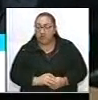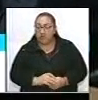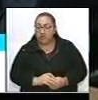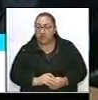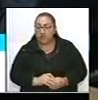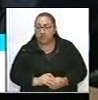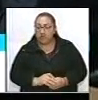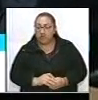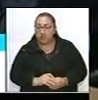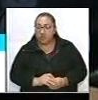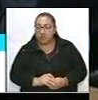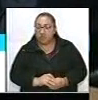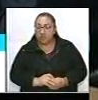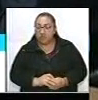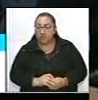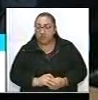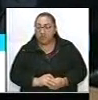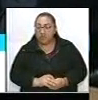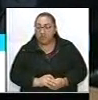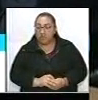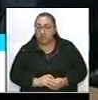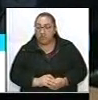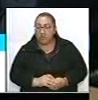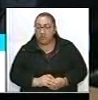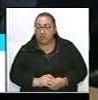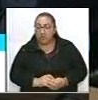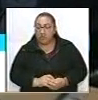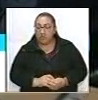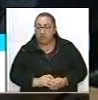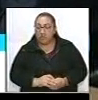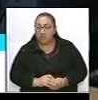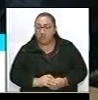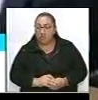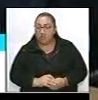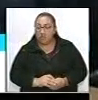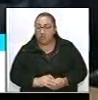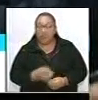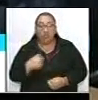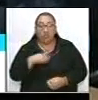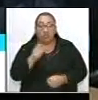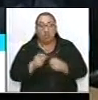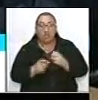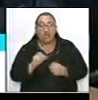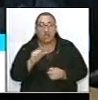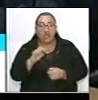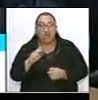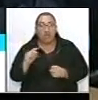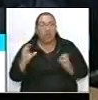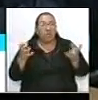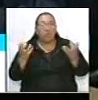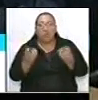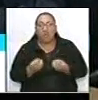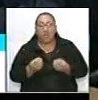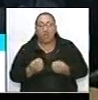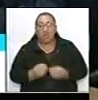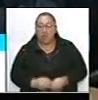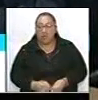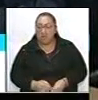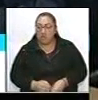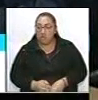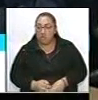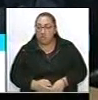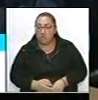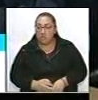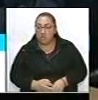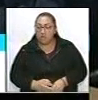nuestro personal de serenazgo, porque actualmente es muy poca la capacitación